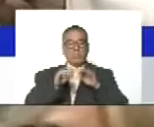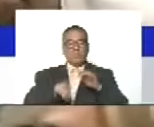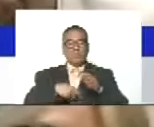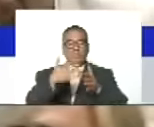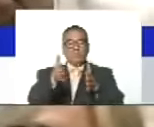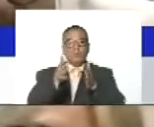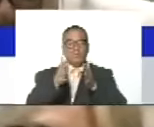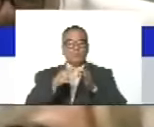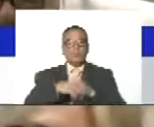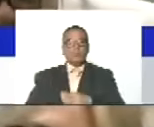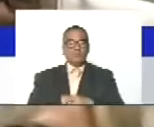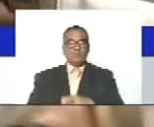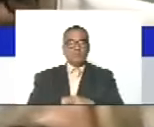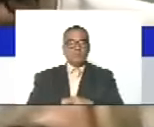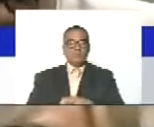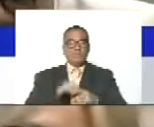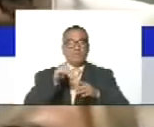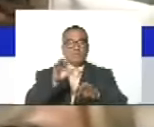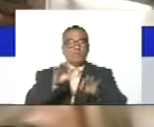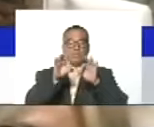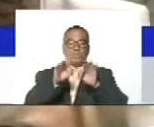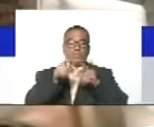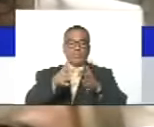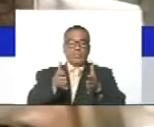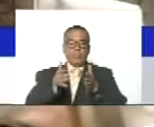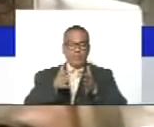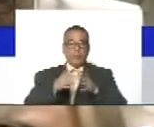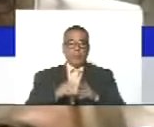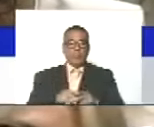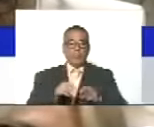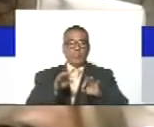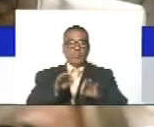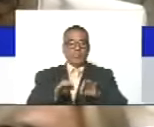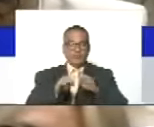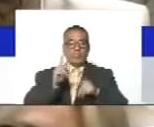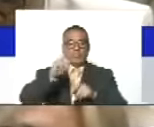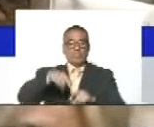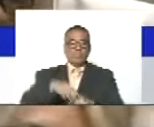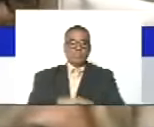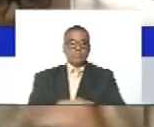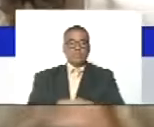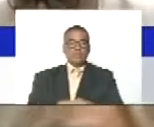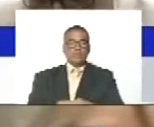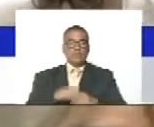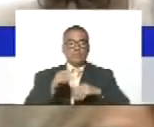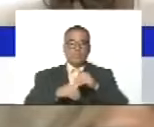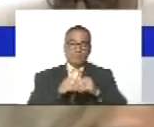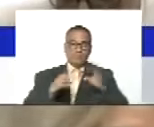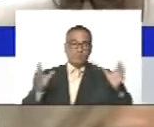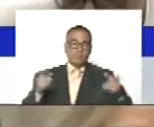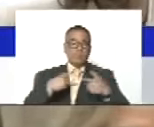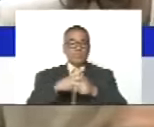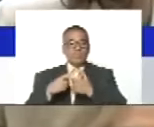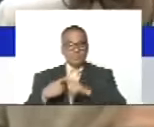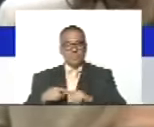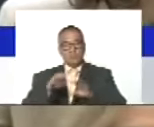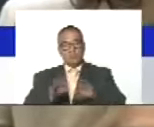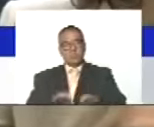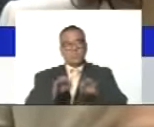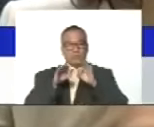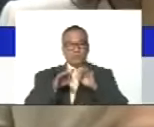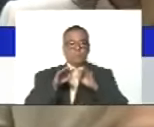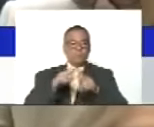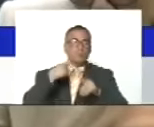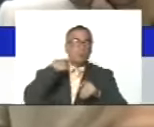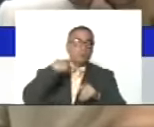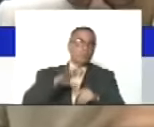ganar. Y las que se especializan en ganar, se especializan también en explotar a aquellas que se especializan en